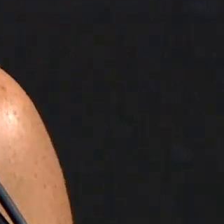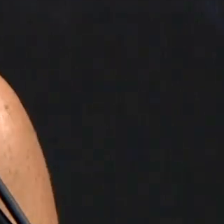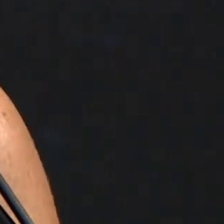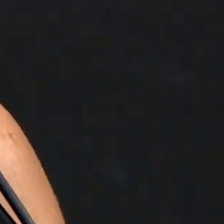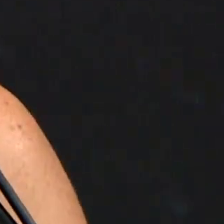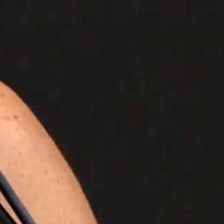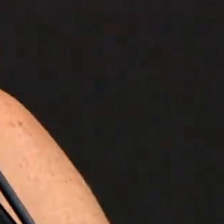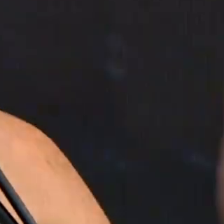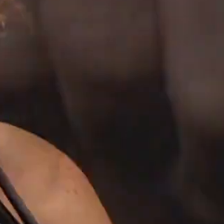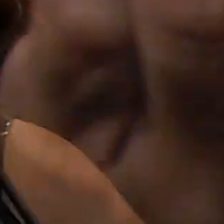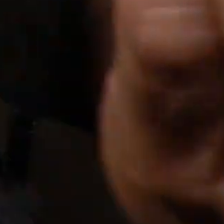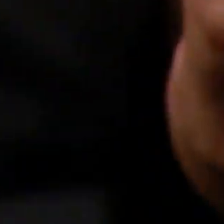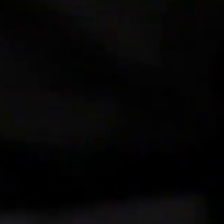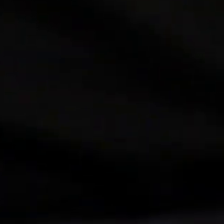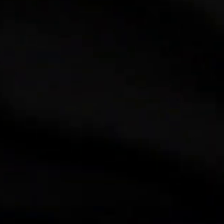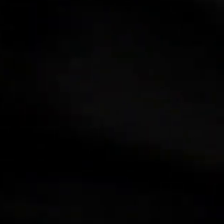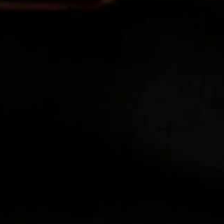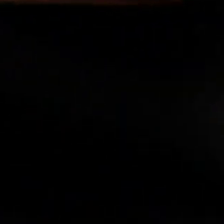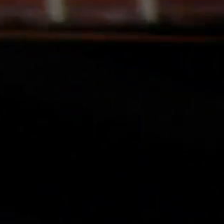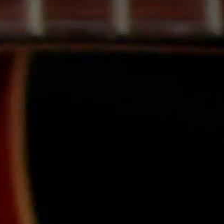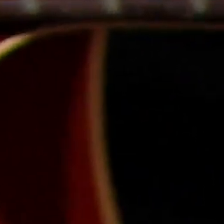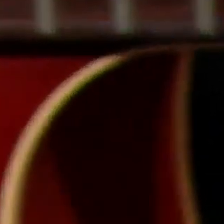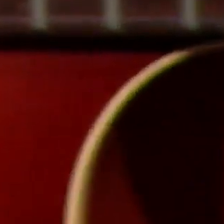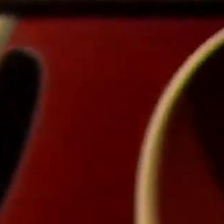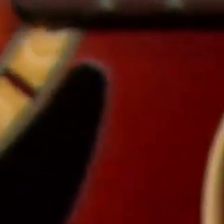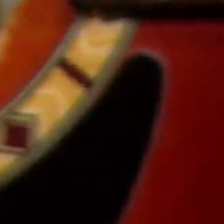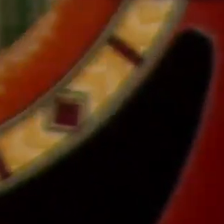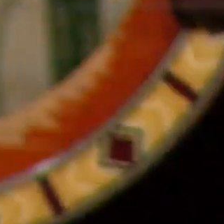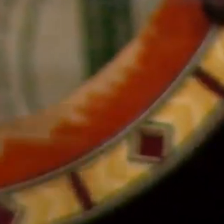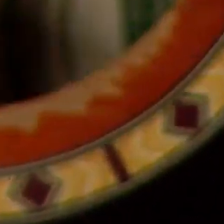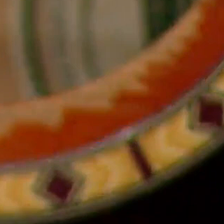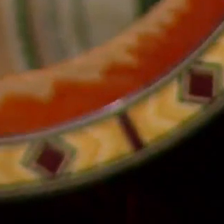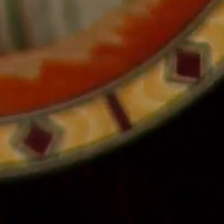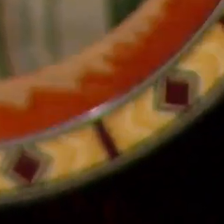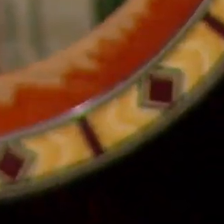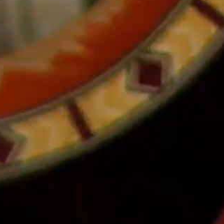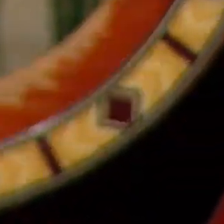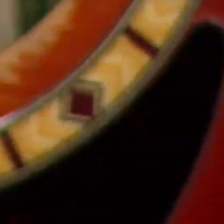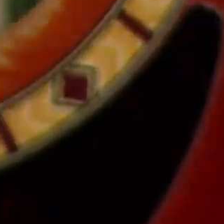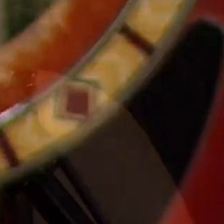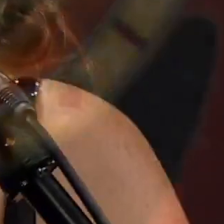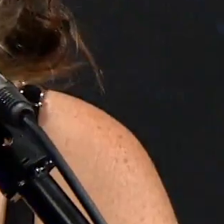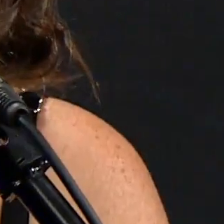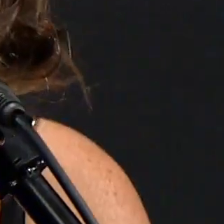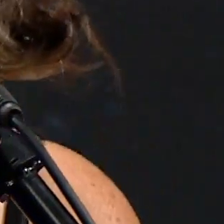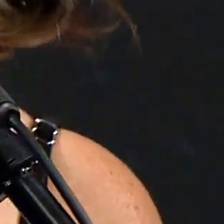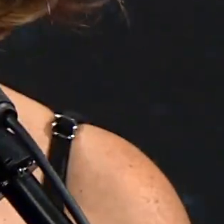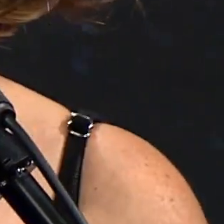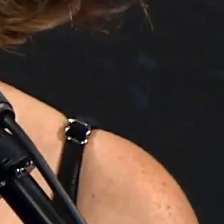ecuación. Que intentes ignorar, y seguro no hay arriba sin abajo.